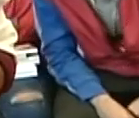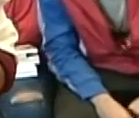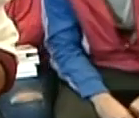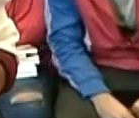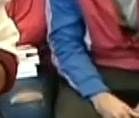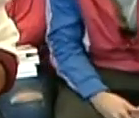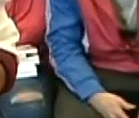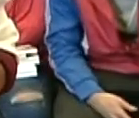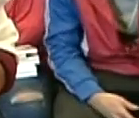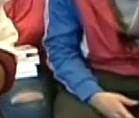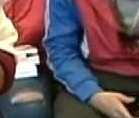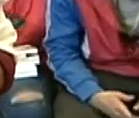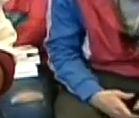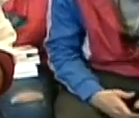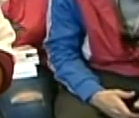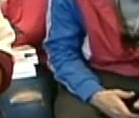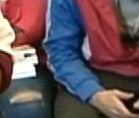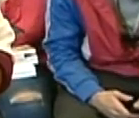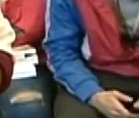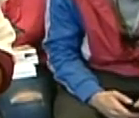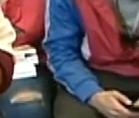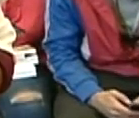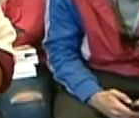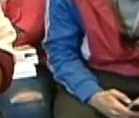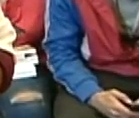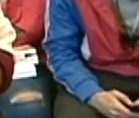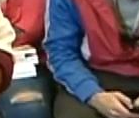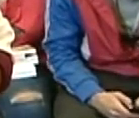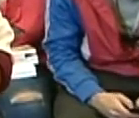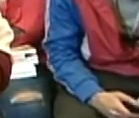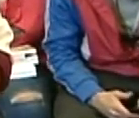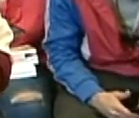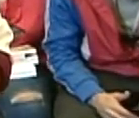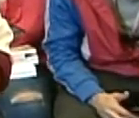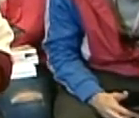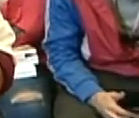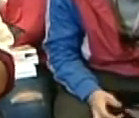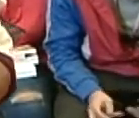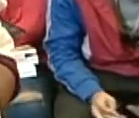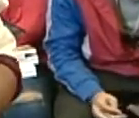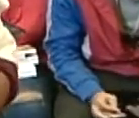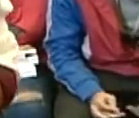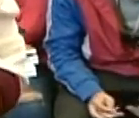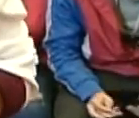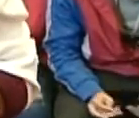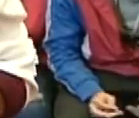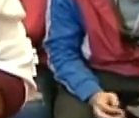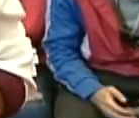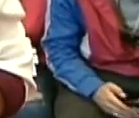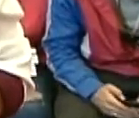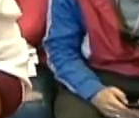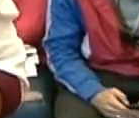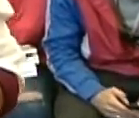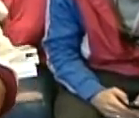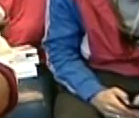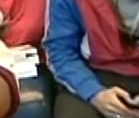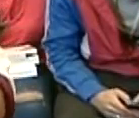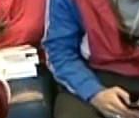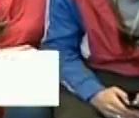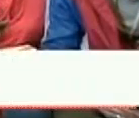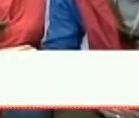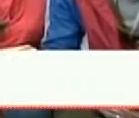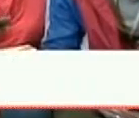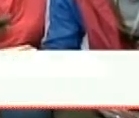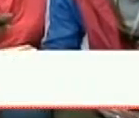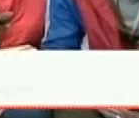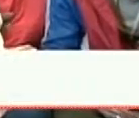tomé del presidente Nicolás Maduro, quien siempre aprovecha los espacios para... Así es, gracias por este nuevo contacto informativo que lo